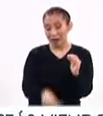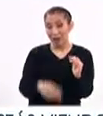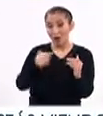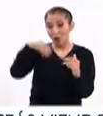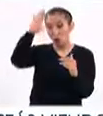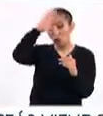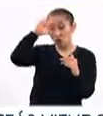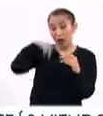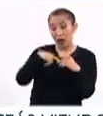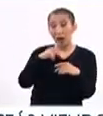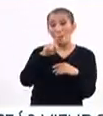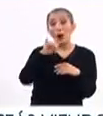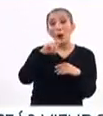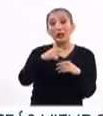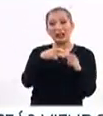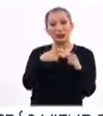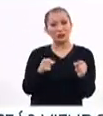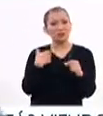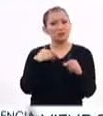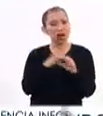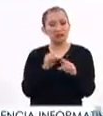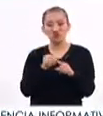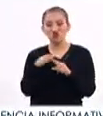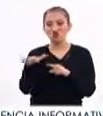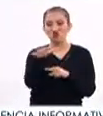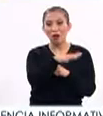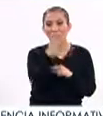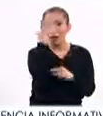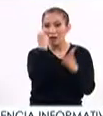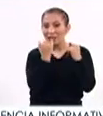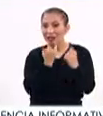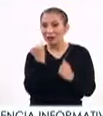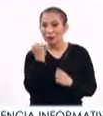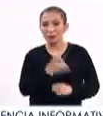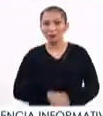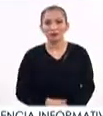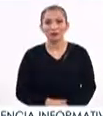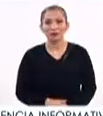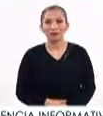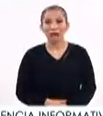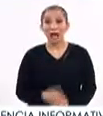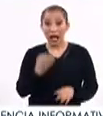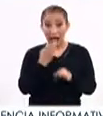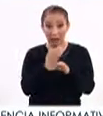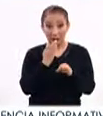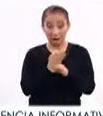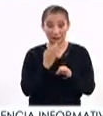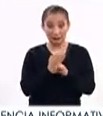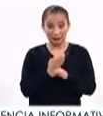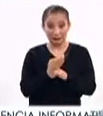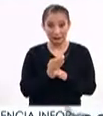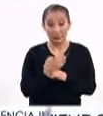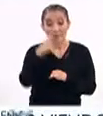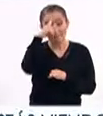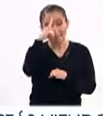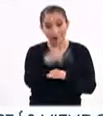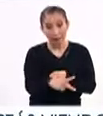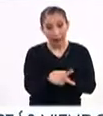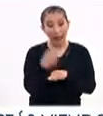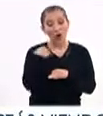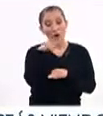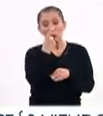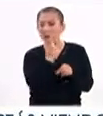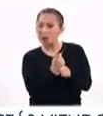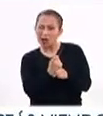la cultura pop nipona es la principal influencia para aprender el idioma. En este momento, México es